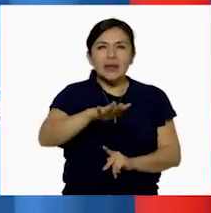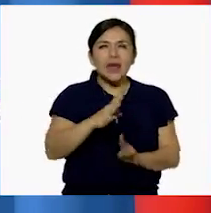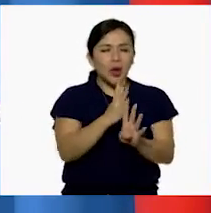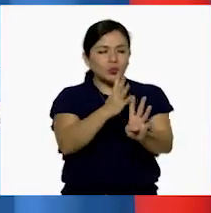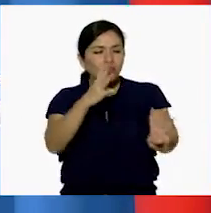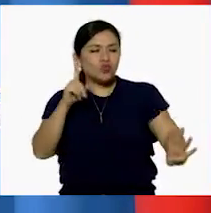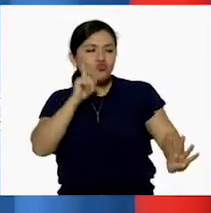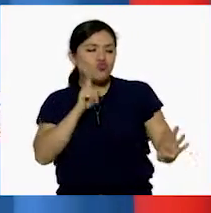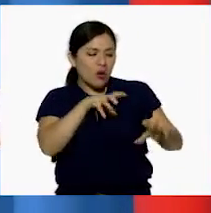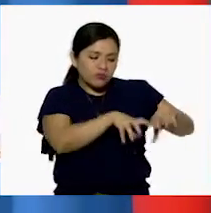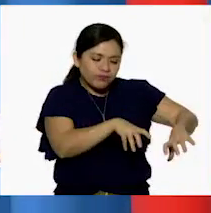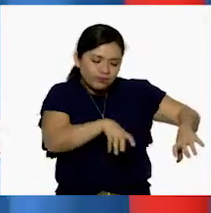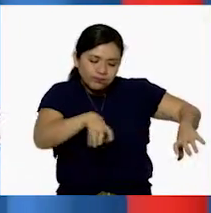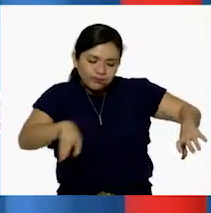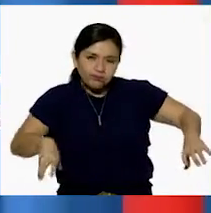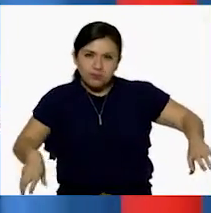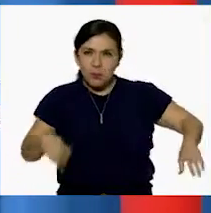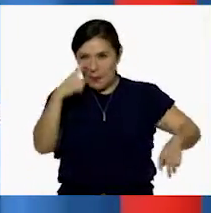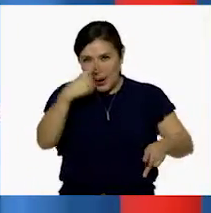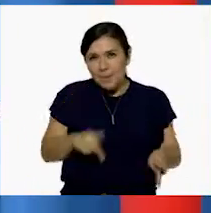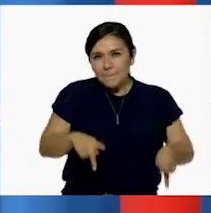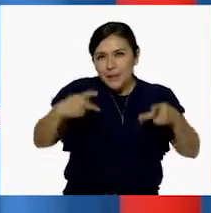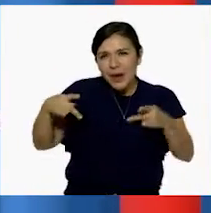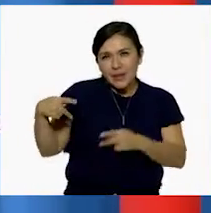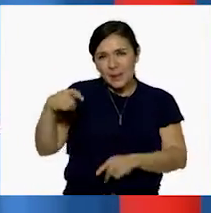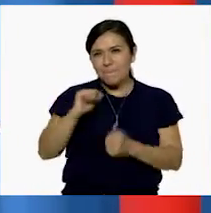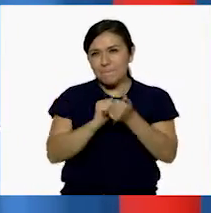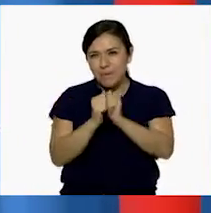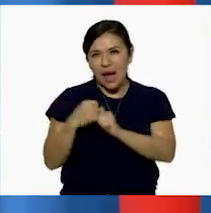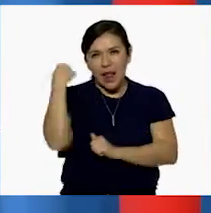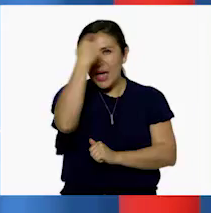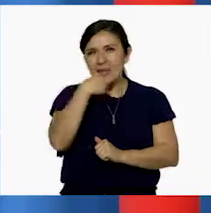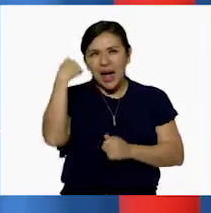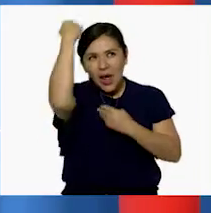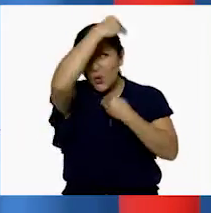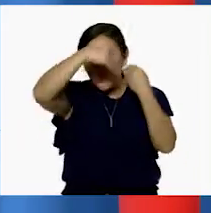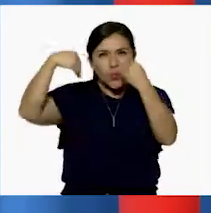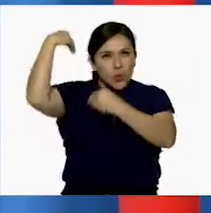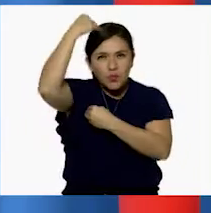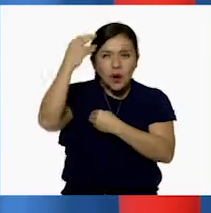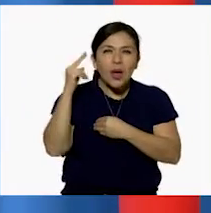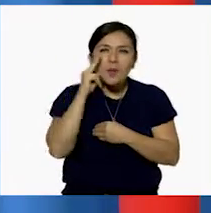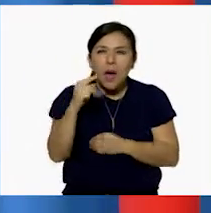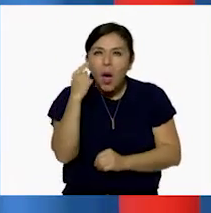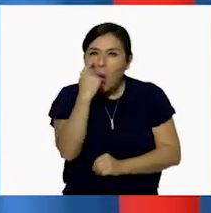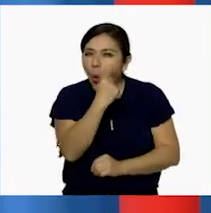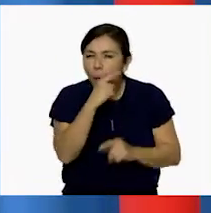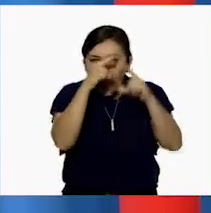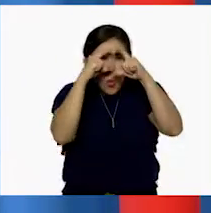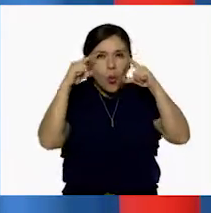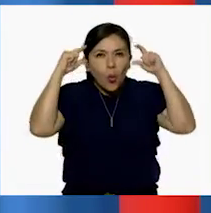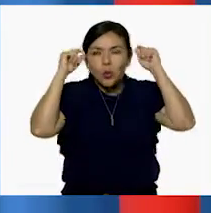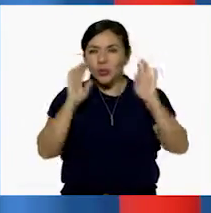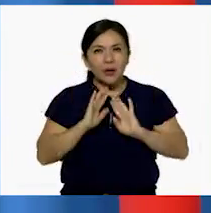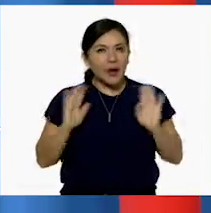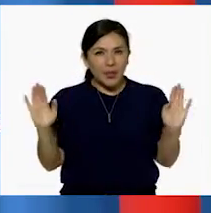hilera de mujeres recostadas sobre el piso con sus rostros cubiertos por todo el velo que solo permitía mirar sus ojos, con su cesto de